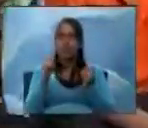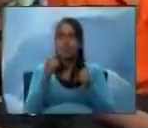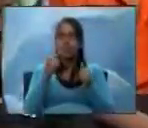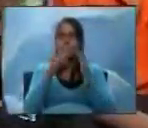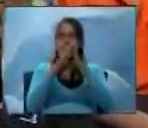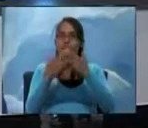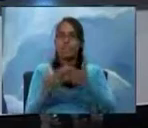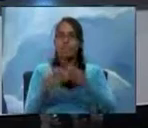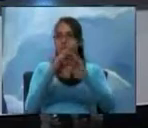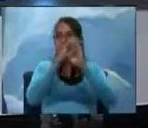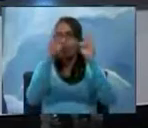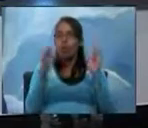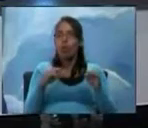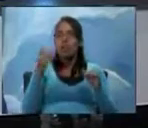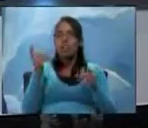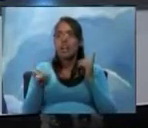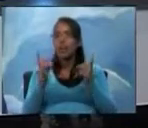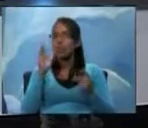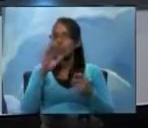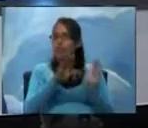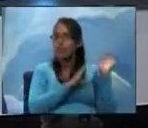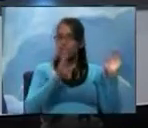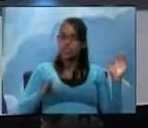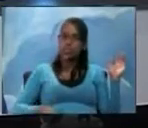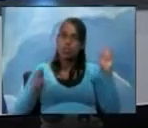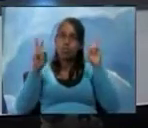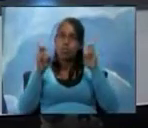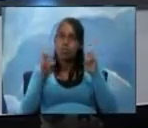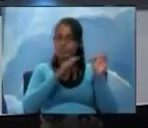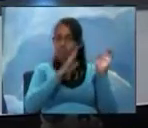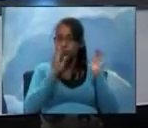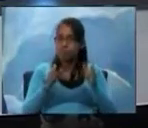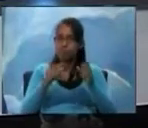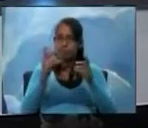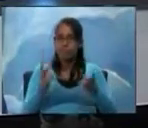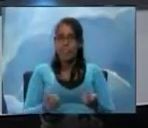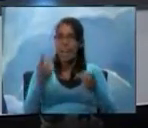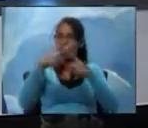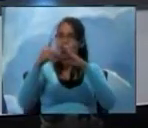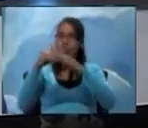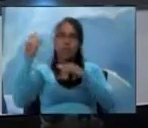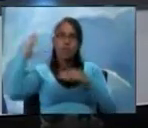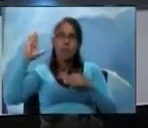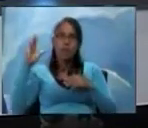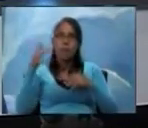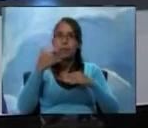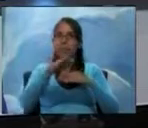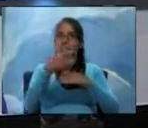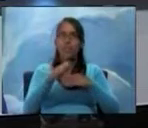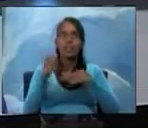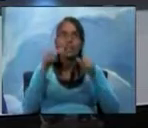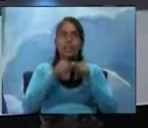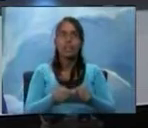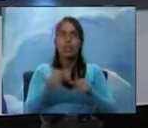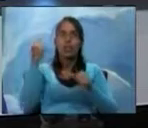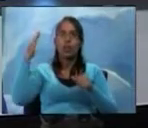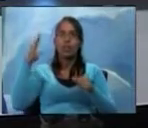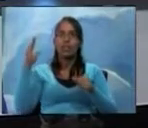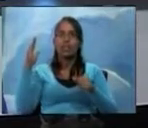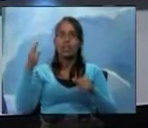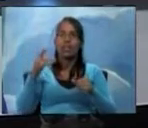De modo que si alguno está en Cristo, nueva criatura es. Las cosas viejas pasaron, esas quedaron atrás,